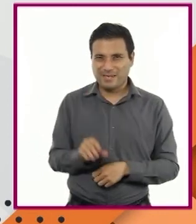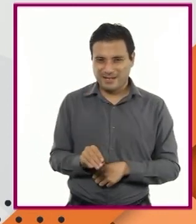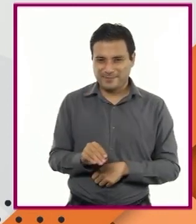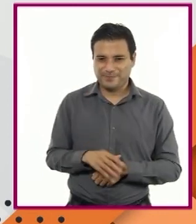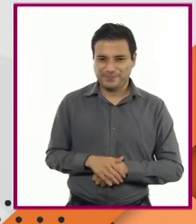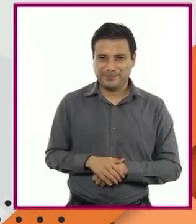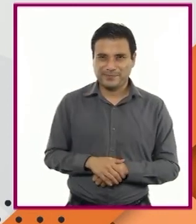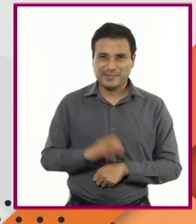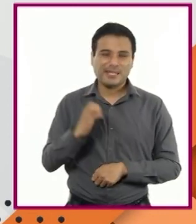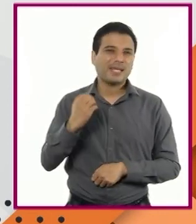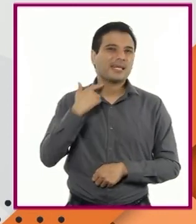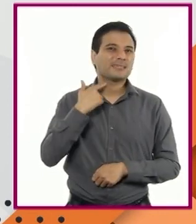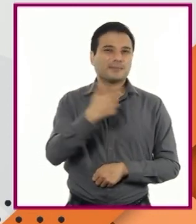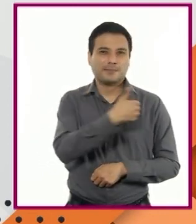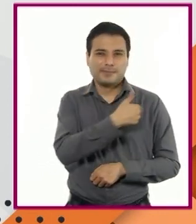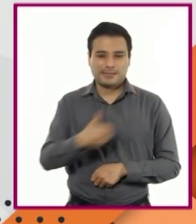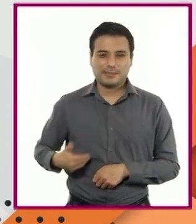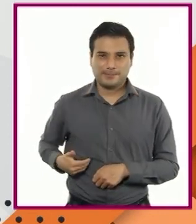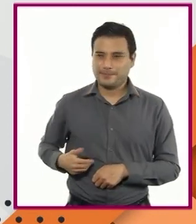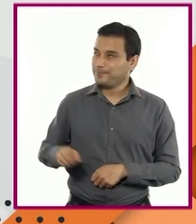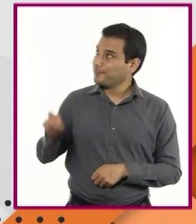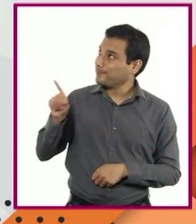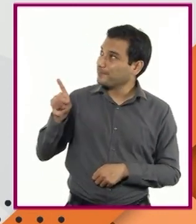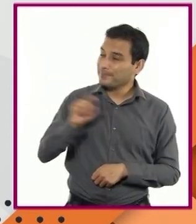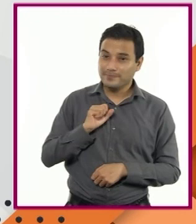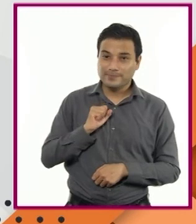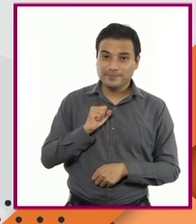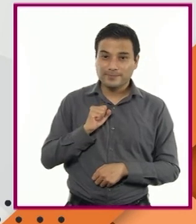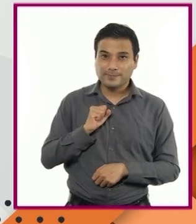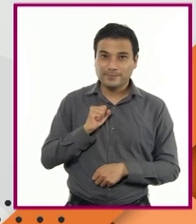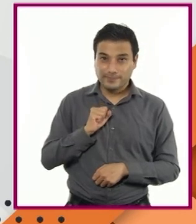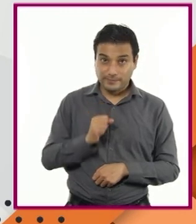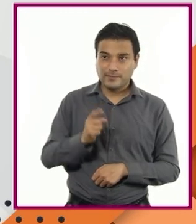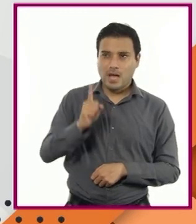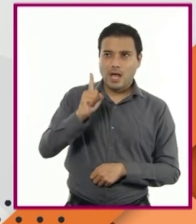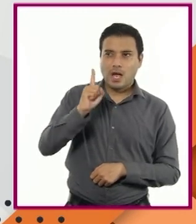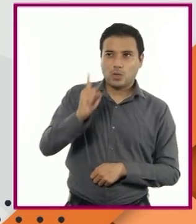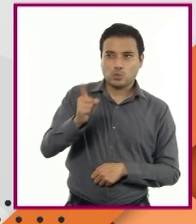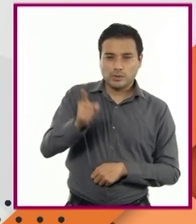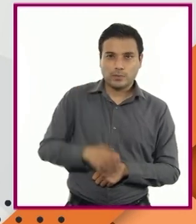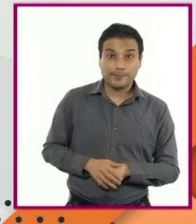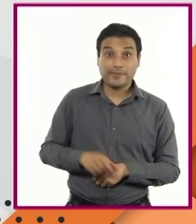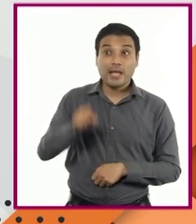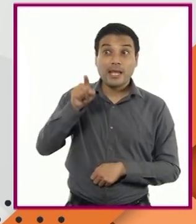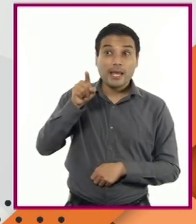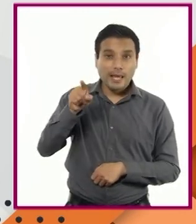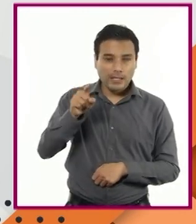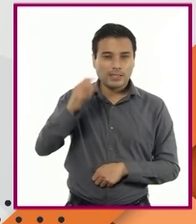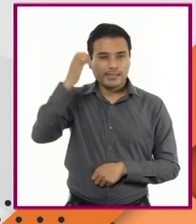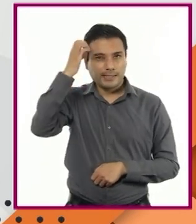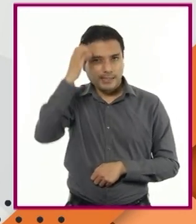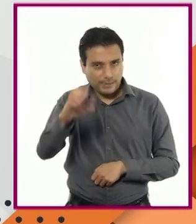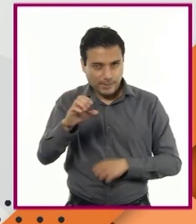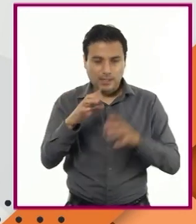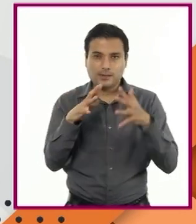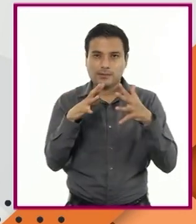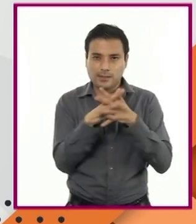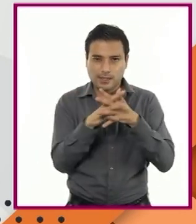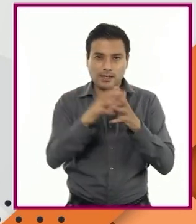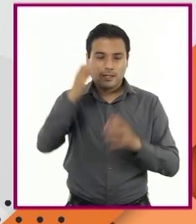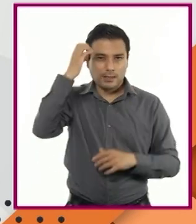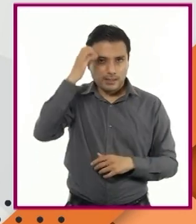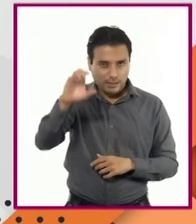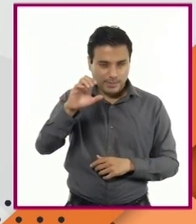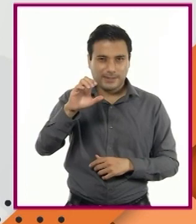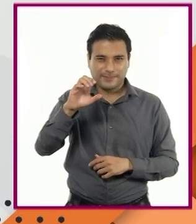el expresidente Jean-Pierre Bemba fue acusado por cometer crímenes de guerra, de lesa